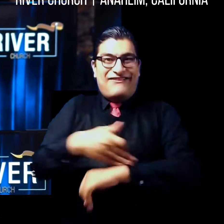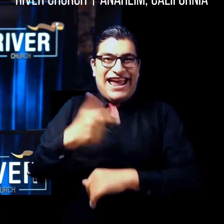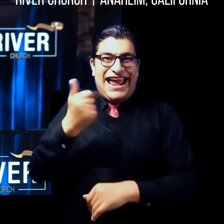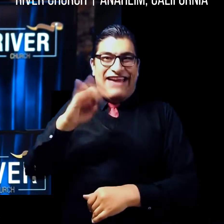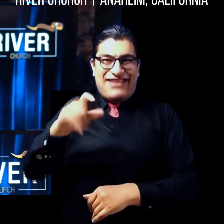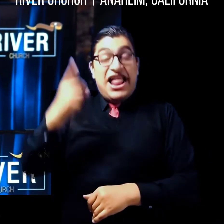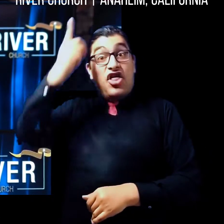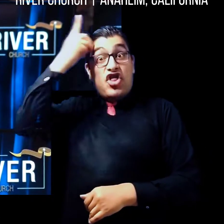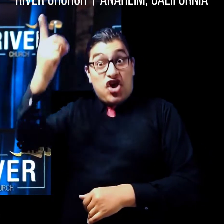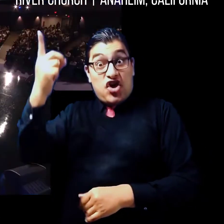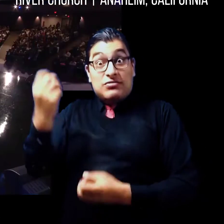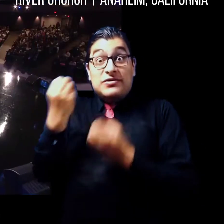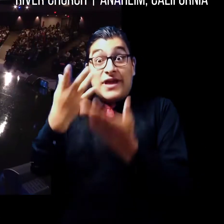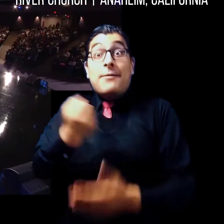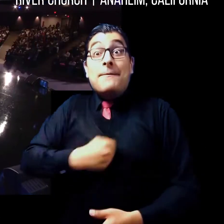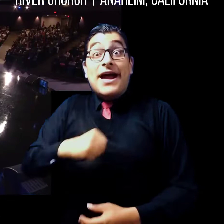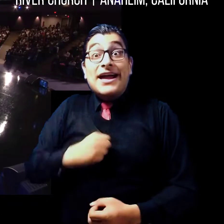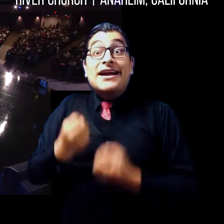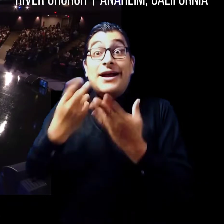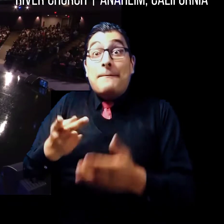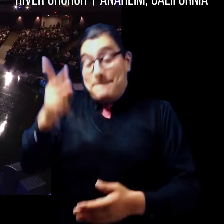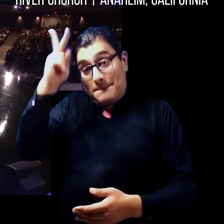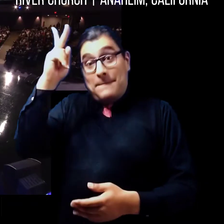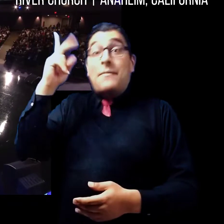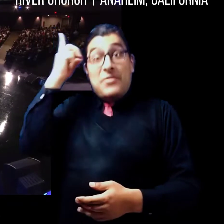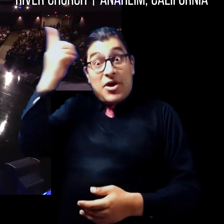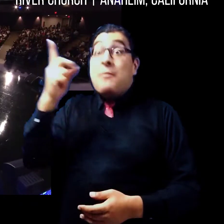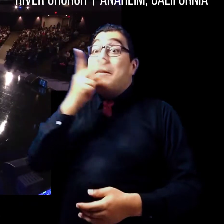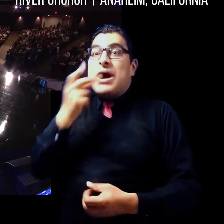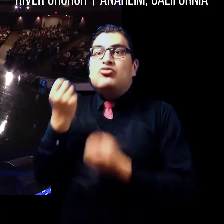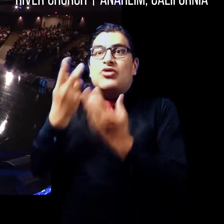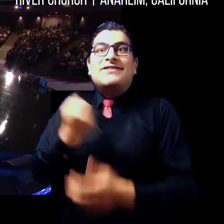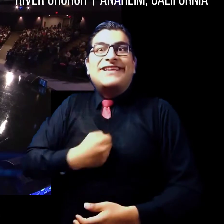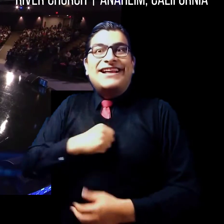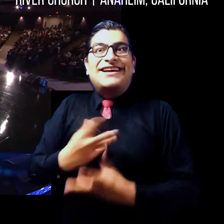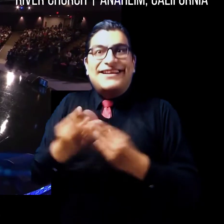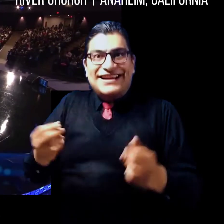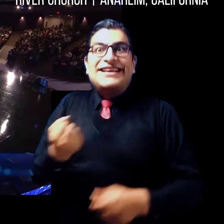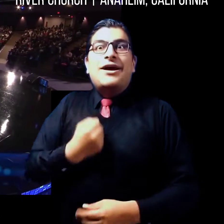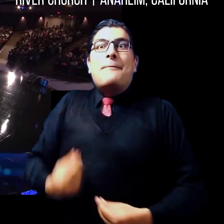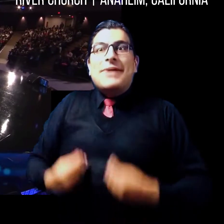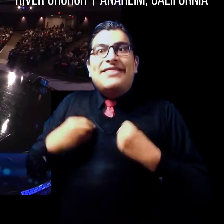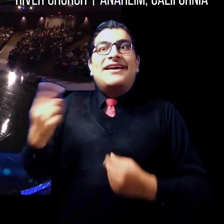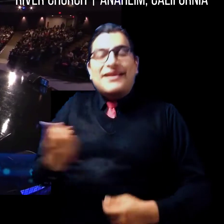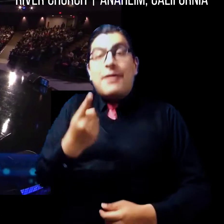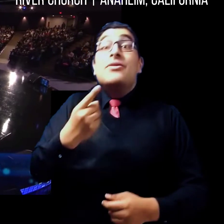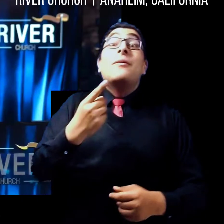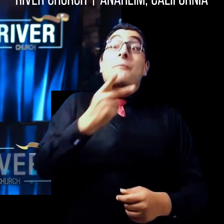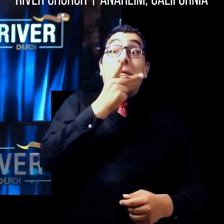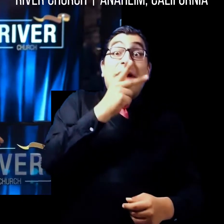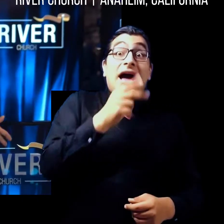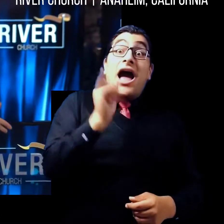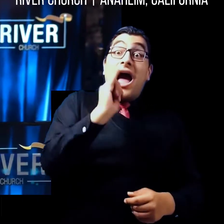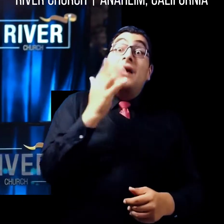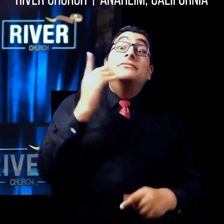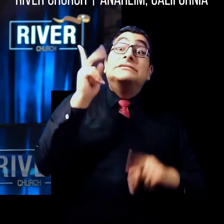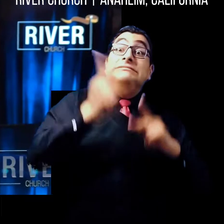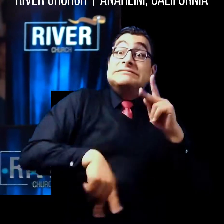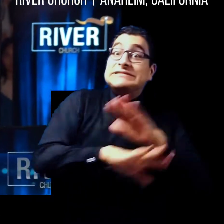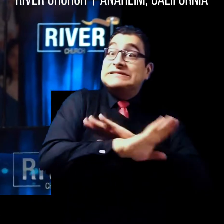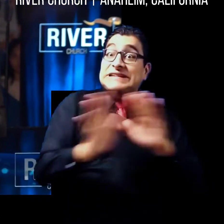había devuelto la vida eterna, a mi papá le había quitado el alcoholismo, los había hecho libres de adicciones y eso era lo